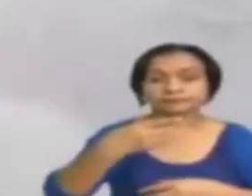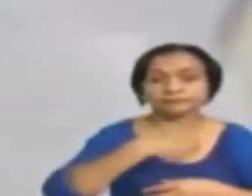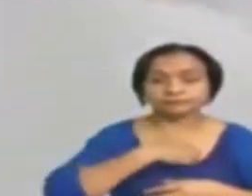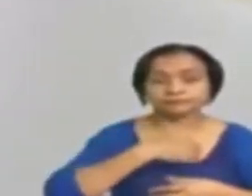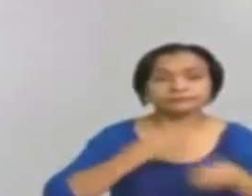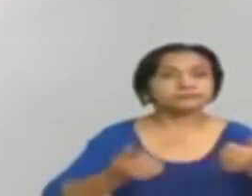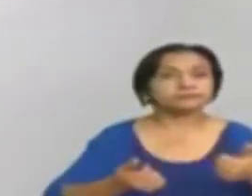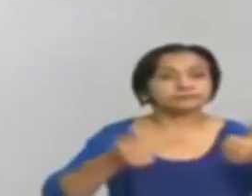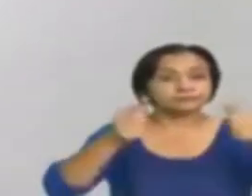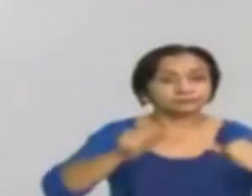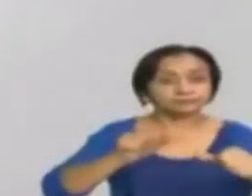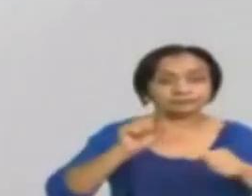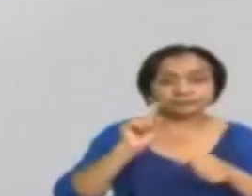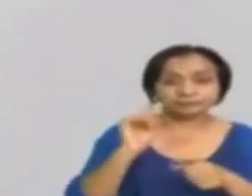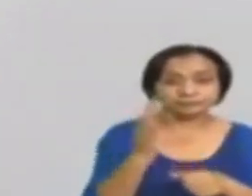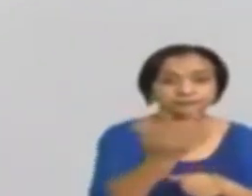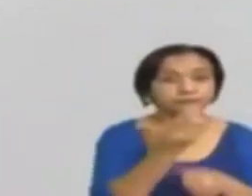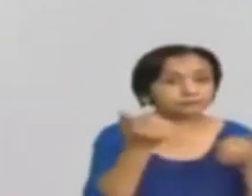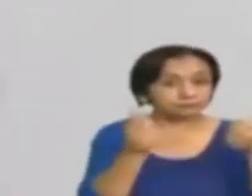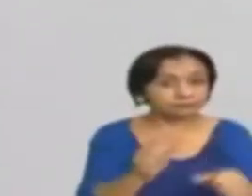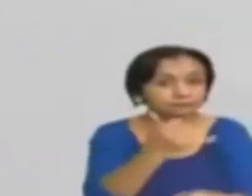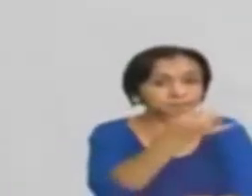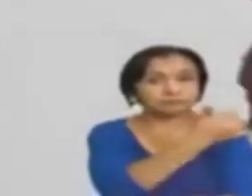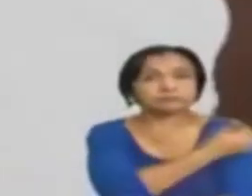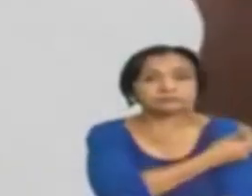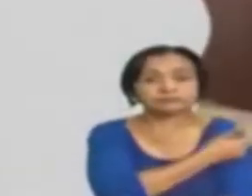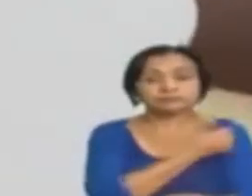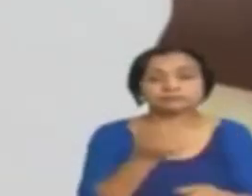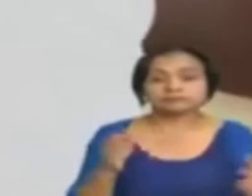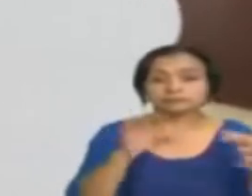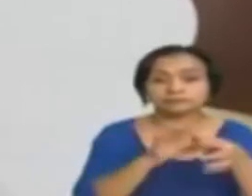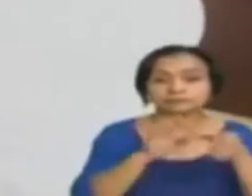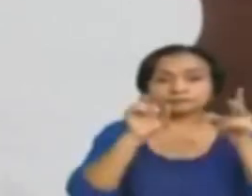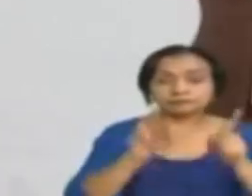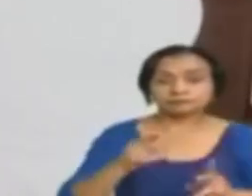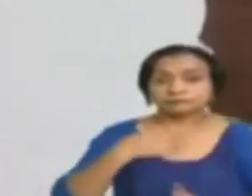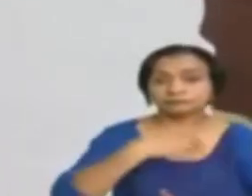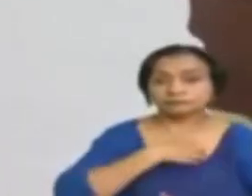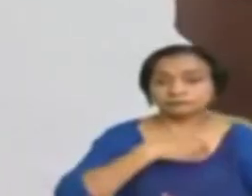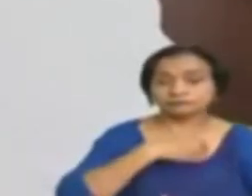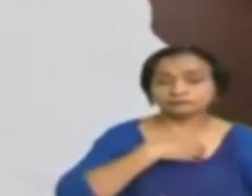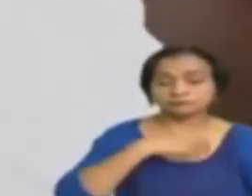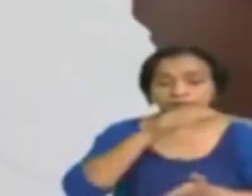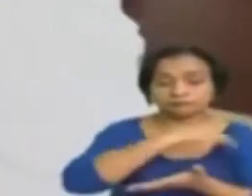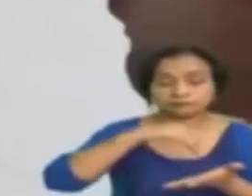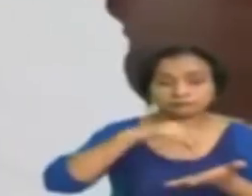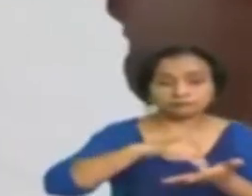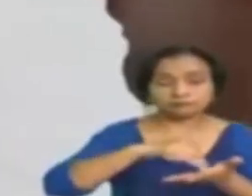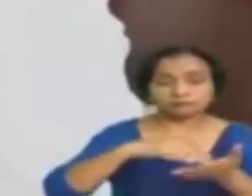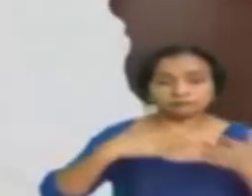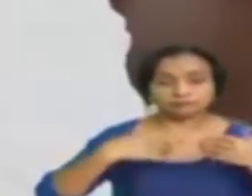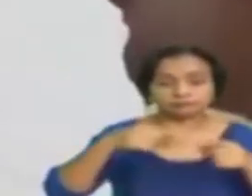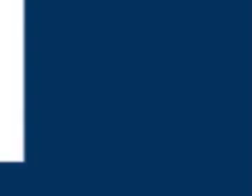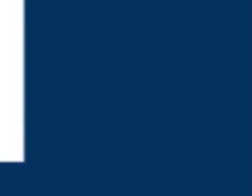estimo yo, asumo yo, porque no está aquí, yo lo corrijo mañana porque esto es para mañana, que es en el hospital de